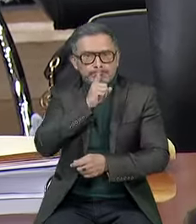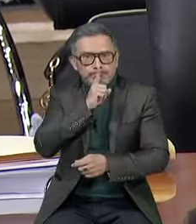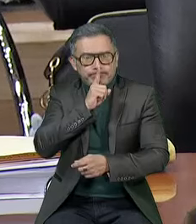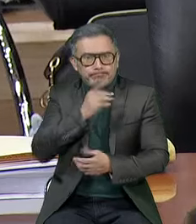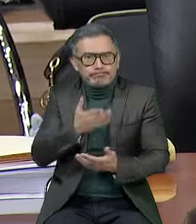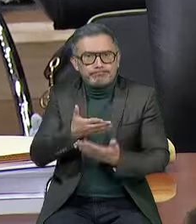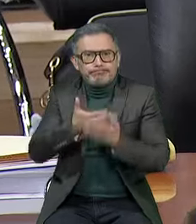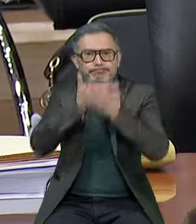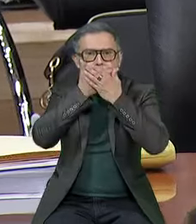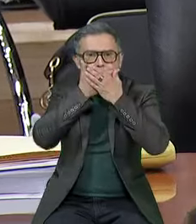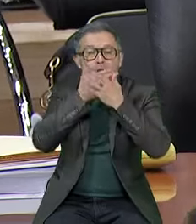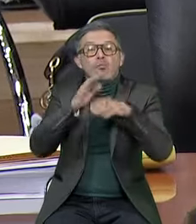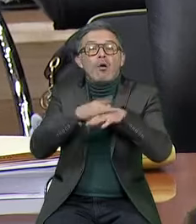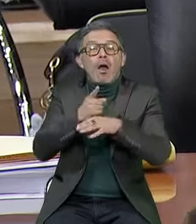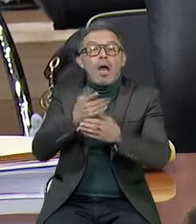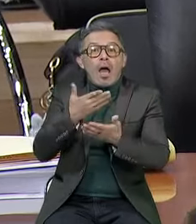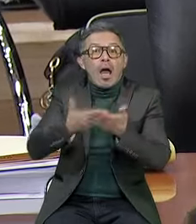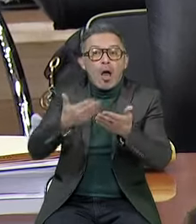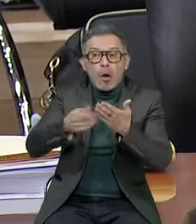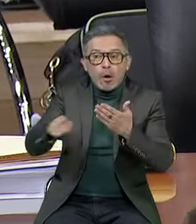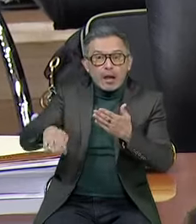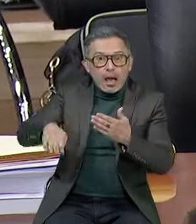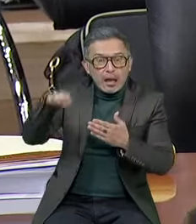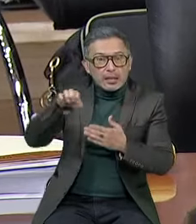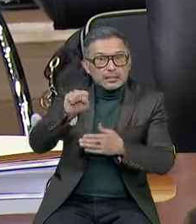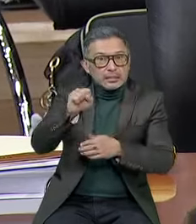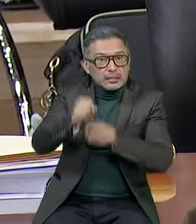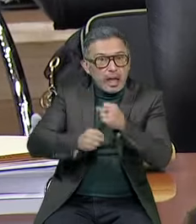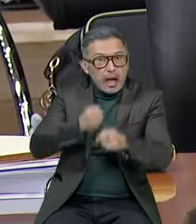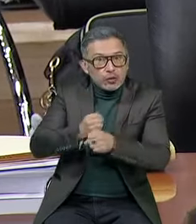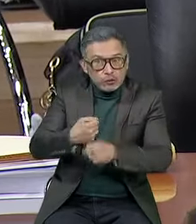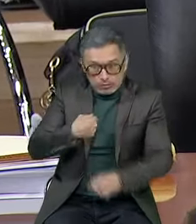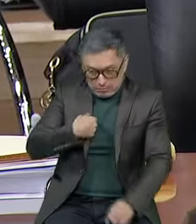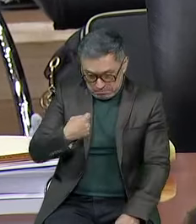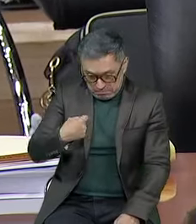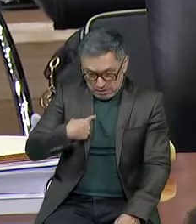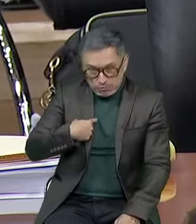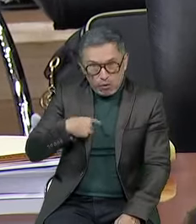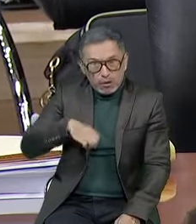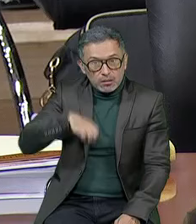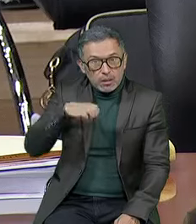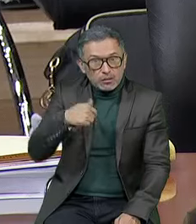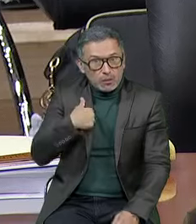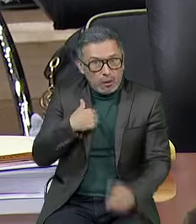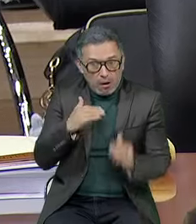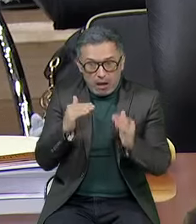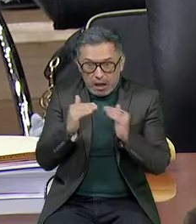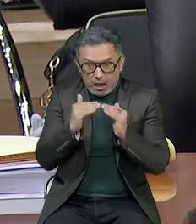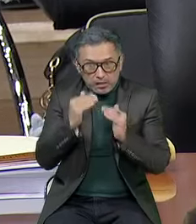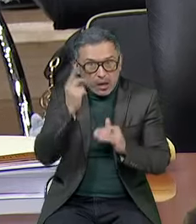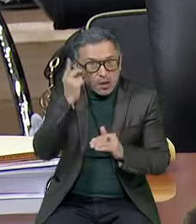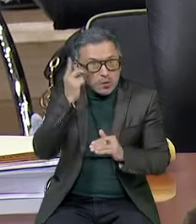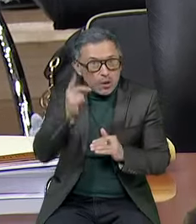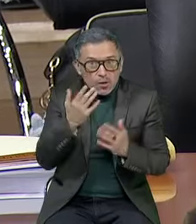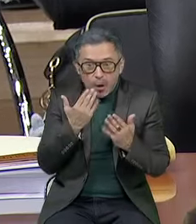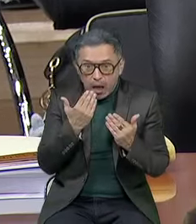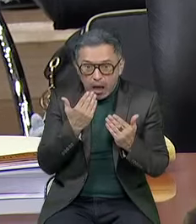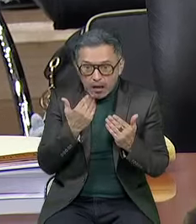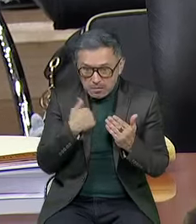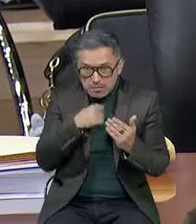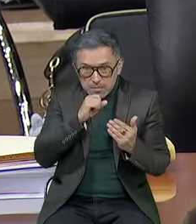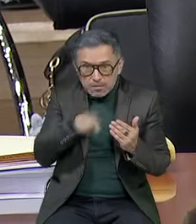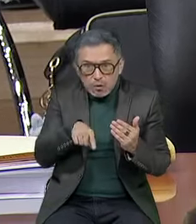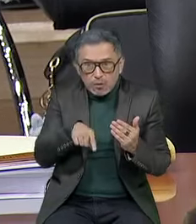que los de 60 años, yo estoy incluido, si no tengo patrimonio, estoy más que perdido, no